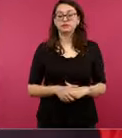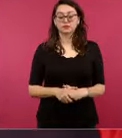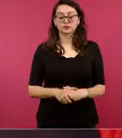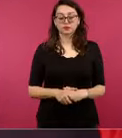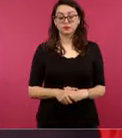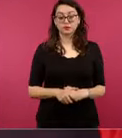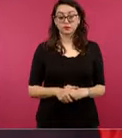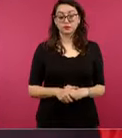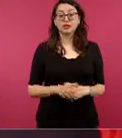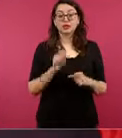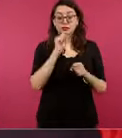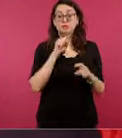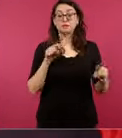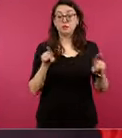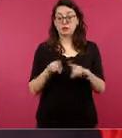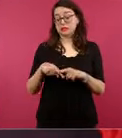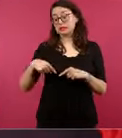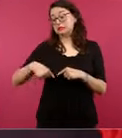elección,